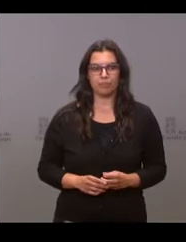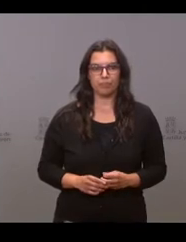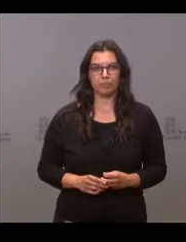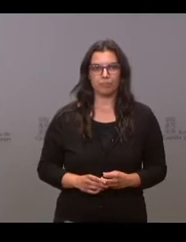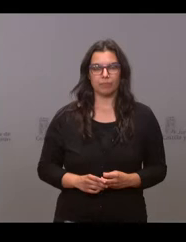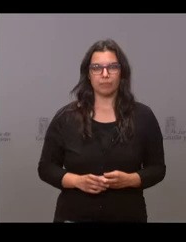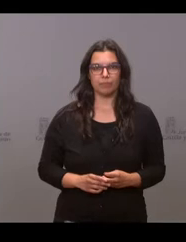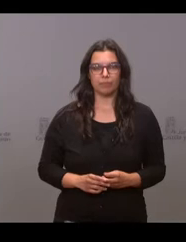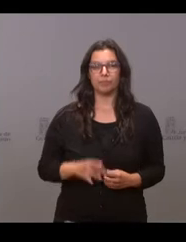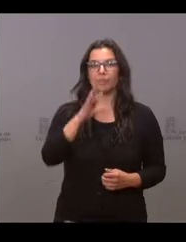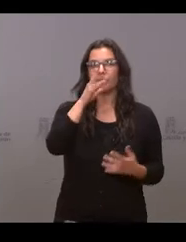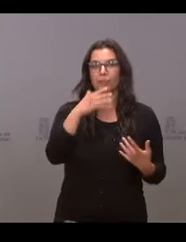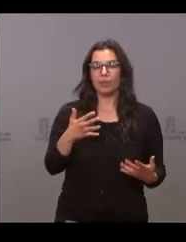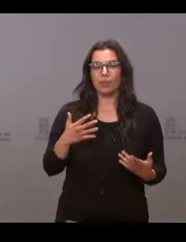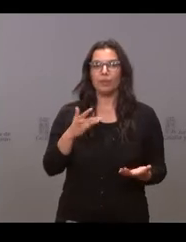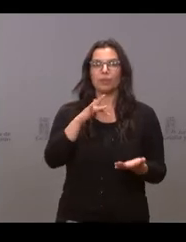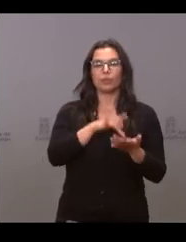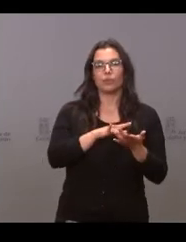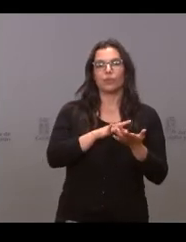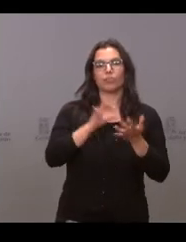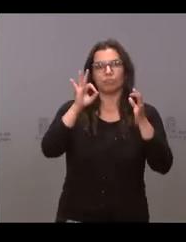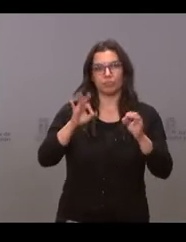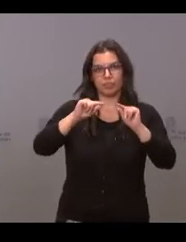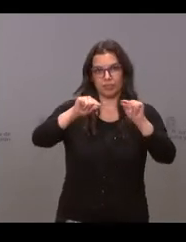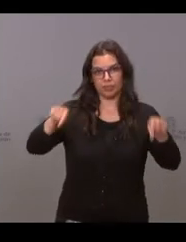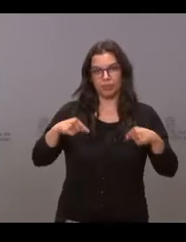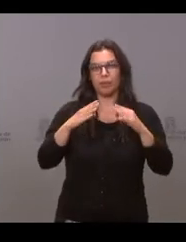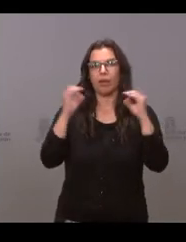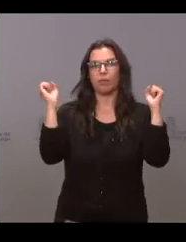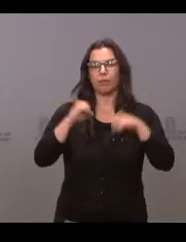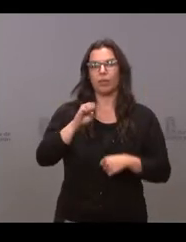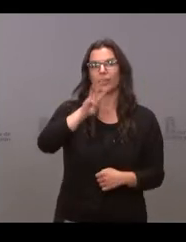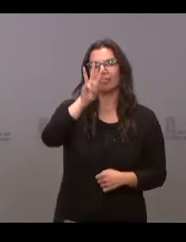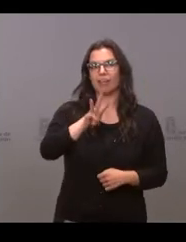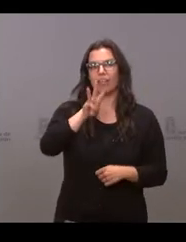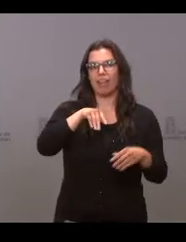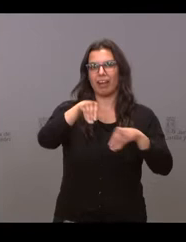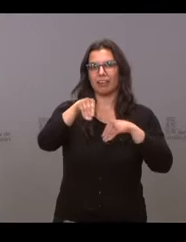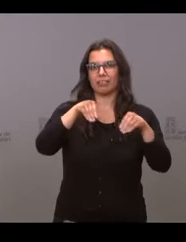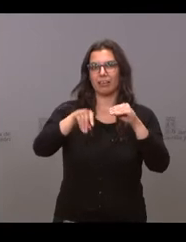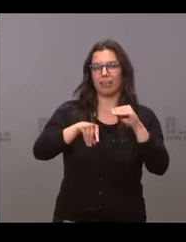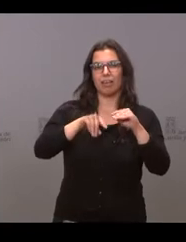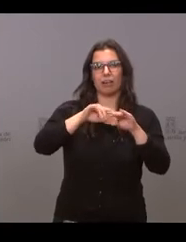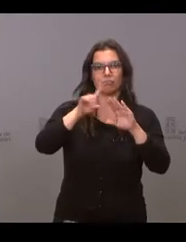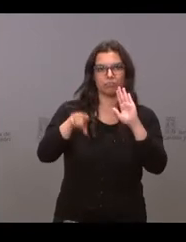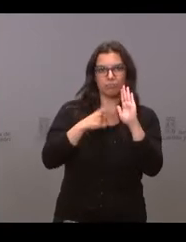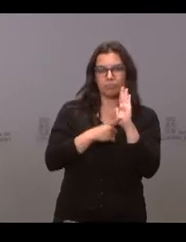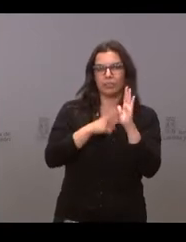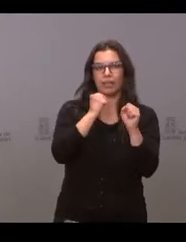a continuación se procede a la firma del acuerdo de aprobación de la tercera estrategia integrada de empleo formación